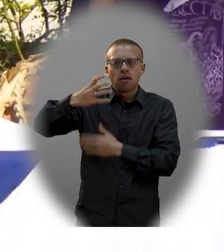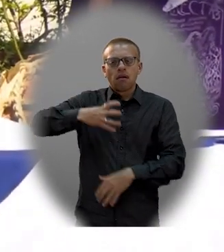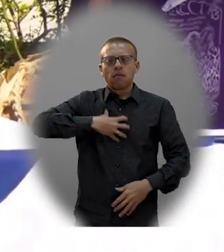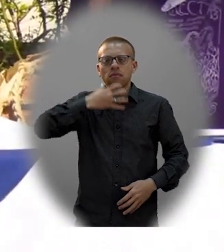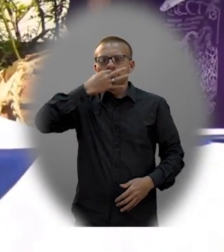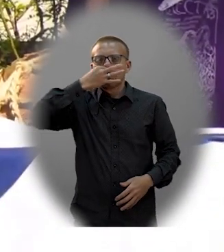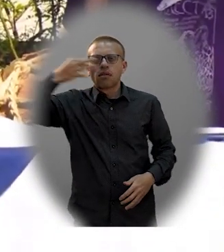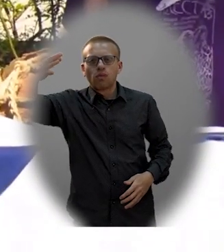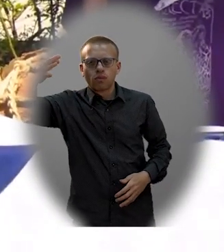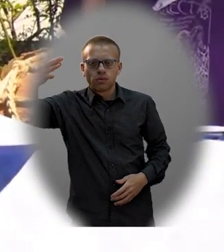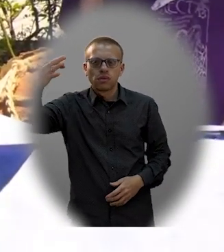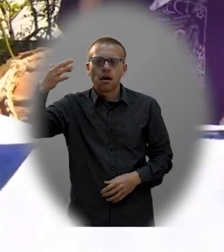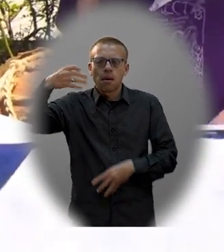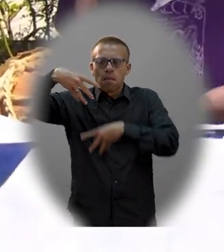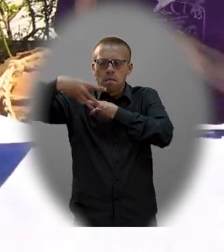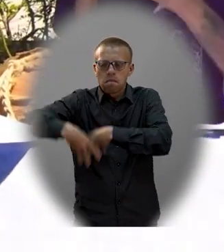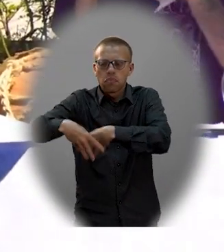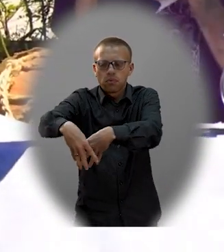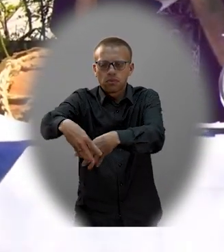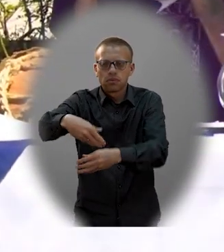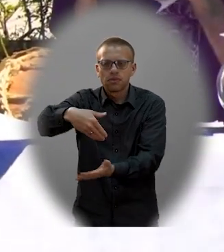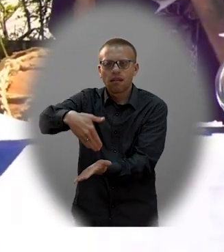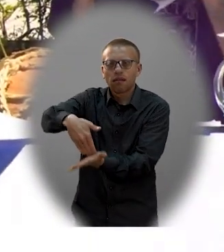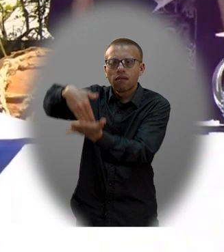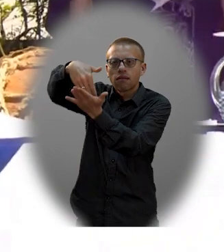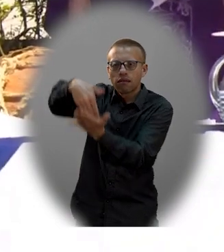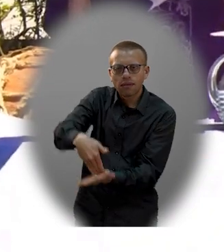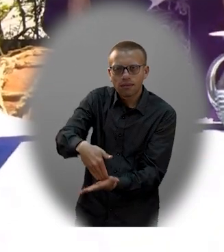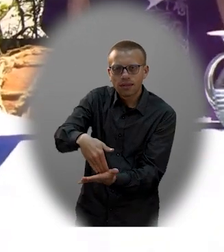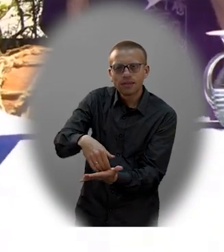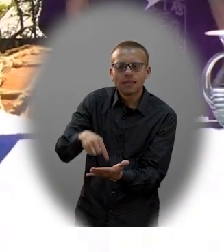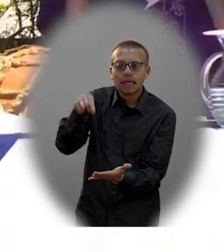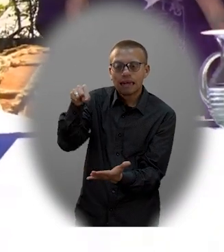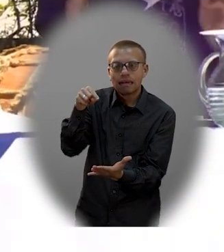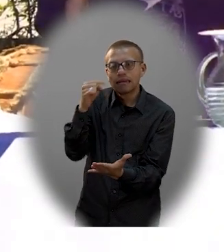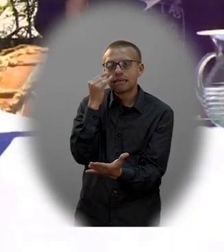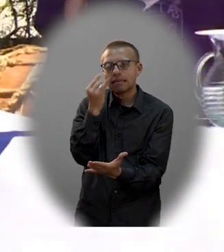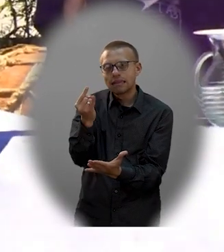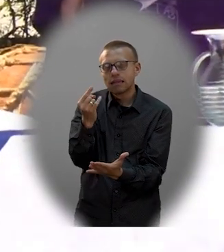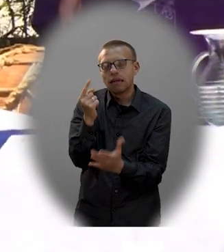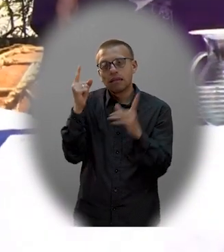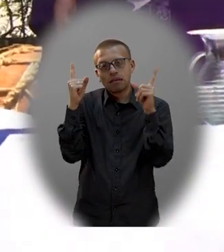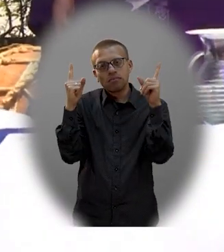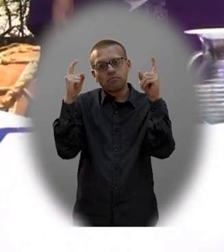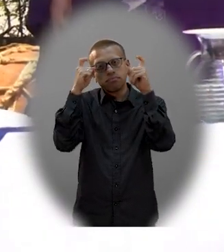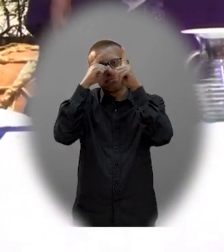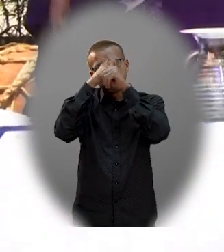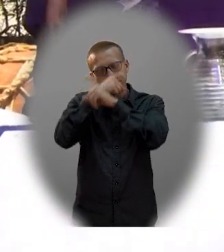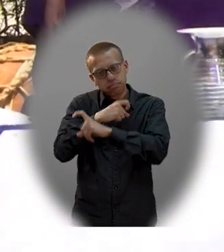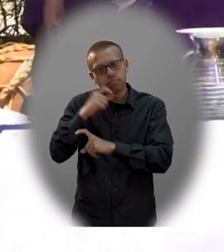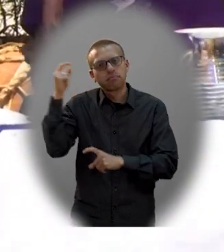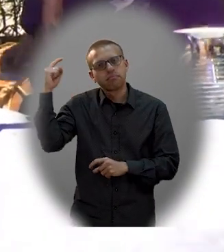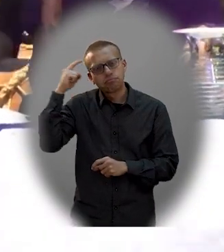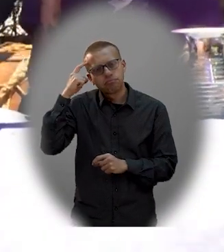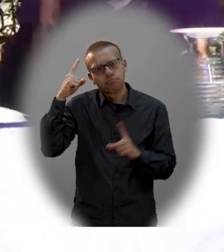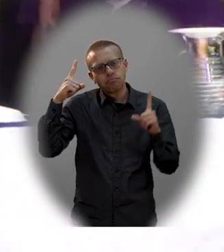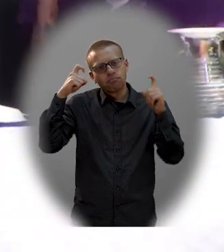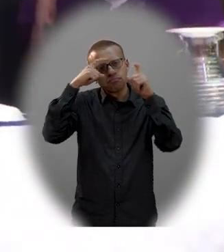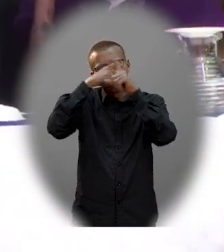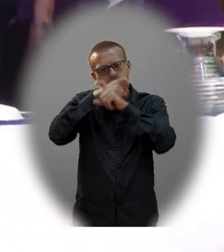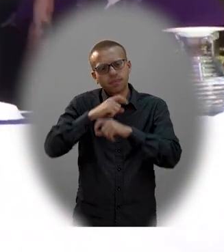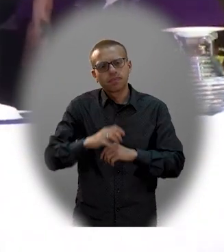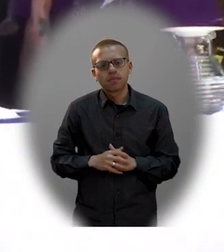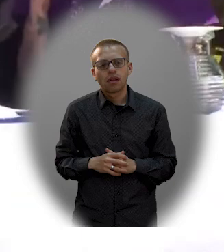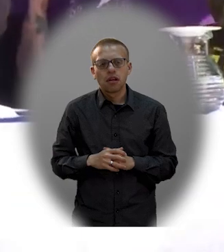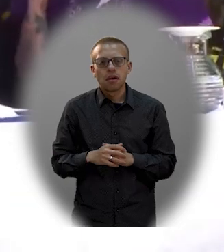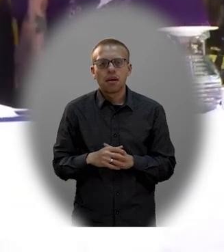la resistencia? Yo creo que eso es bien interesante, poderlo pensar, poderlo, porque